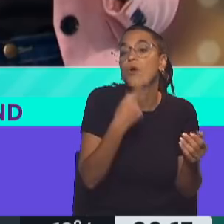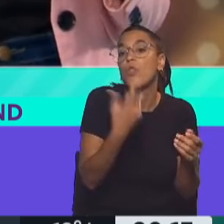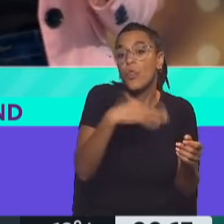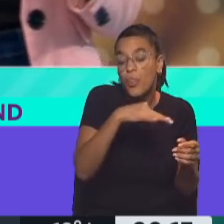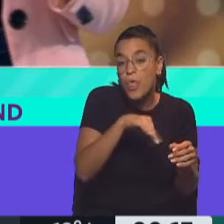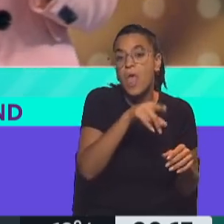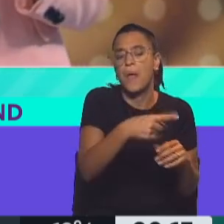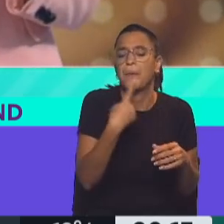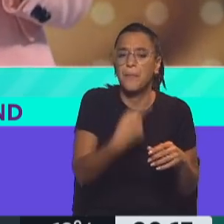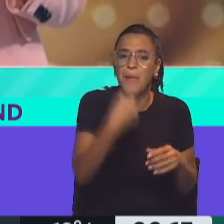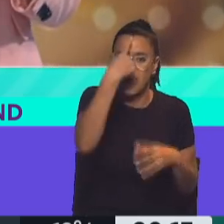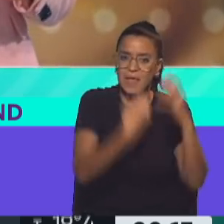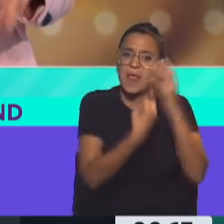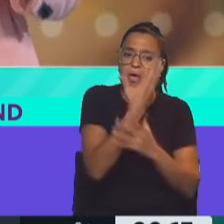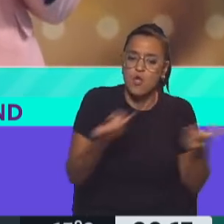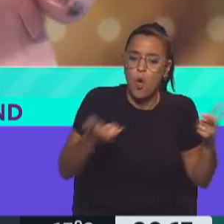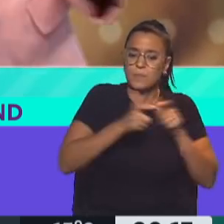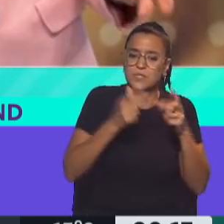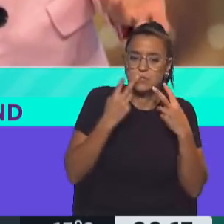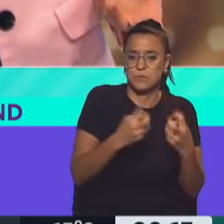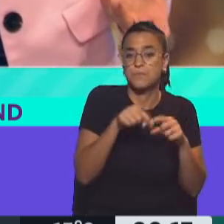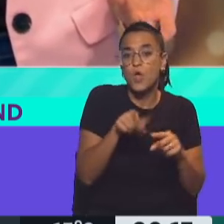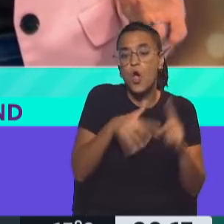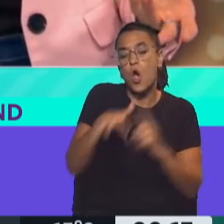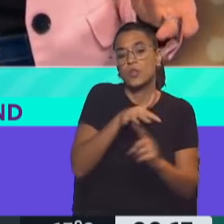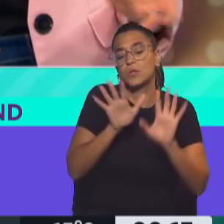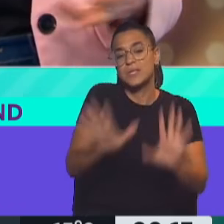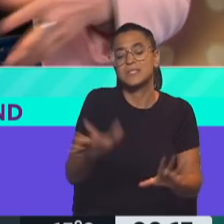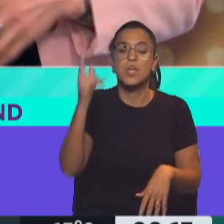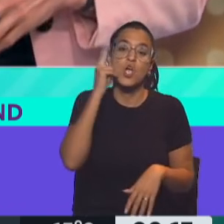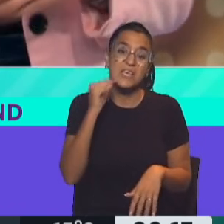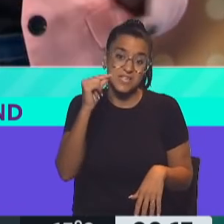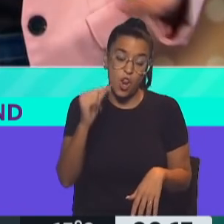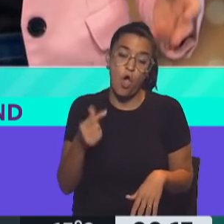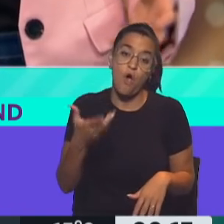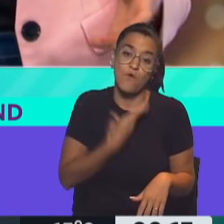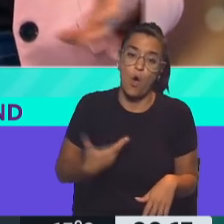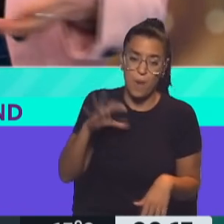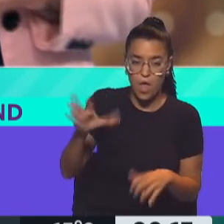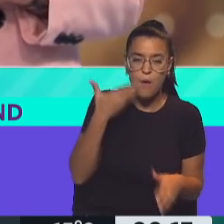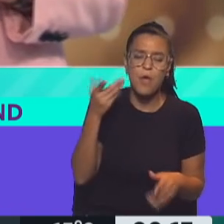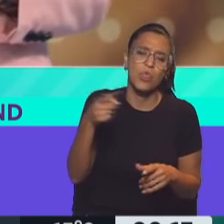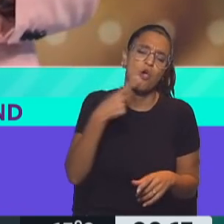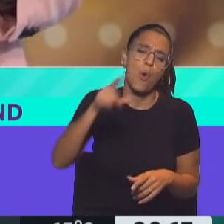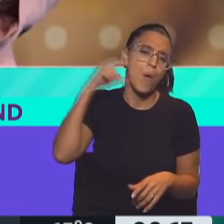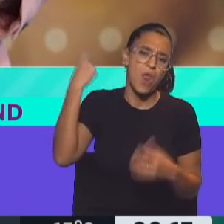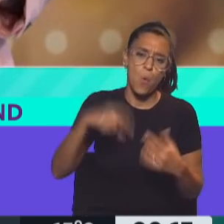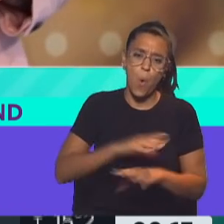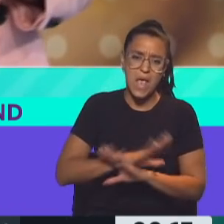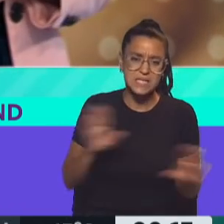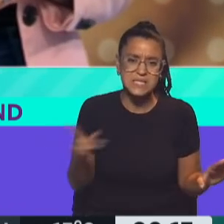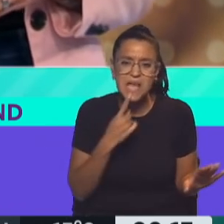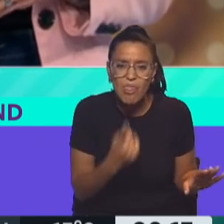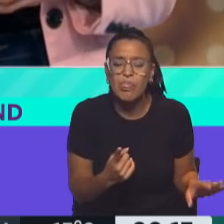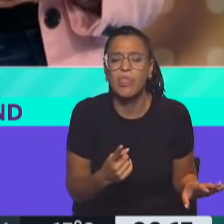crear la comisión investigadora en este contexto habló el gobernador axel kicillof le pareció vergonzosa la referencia de